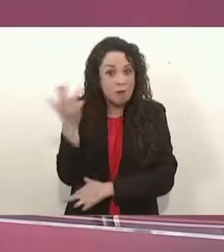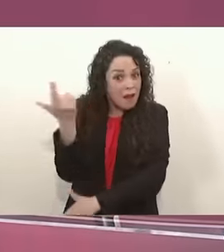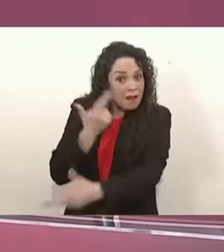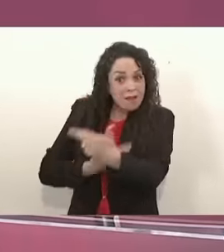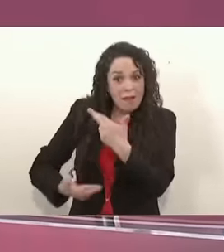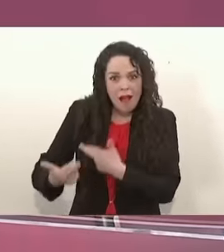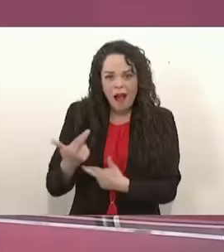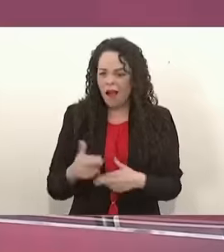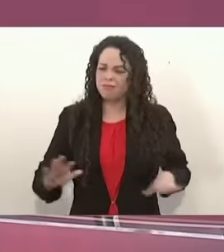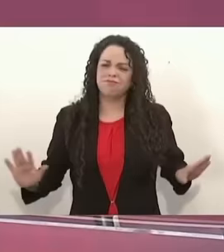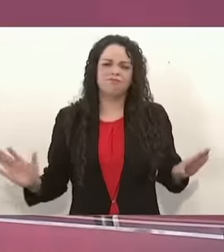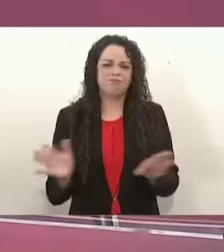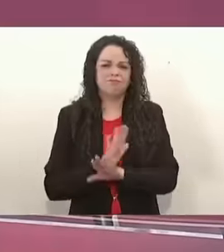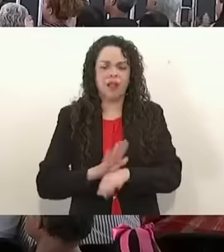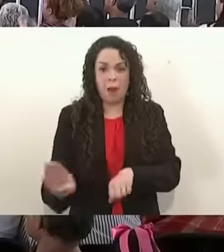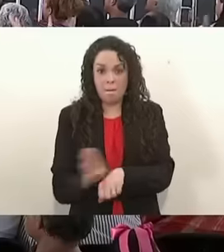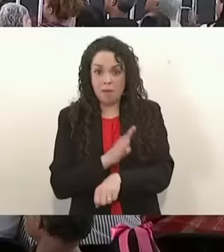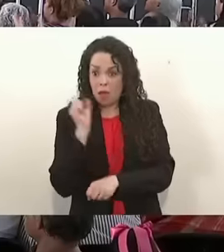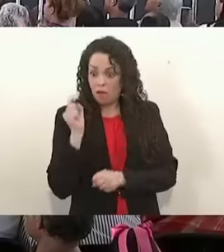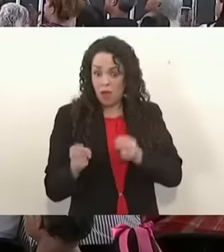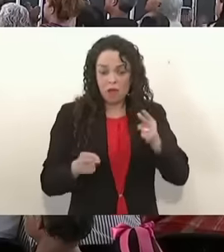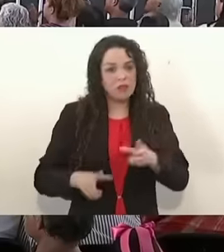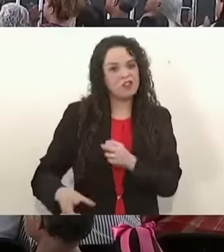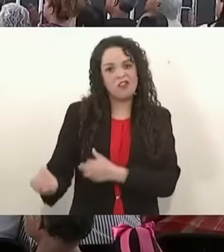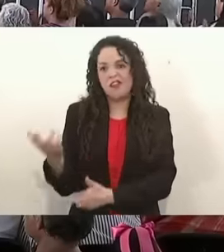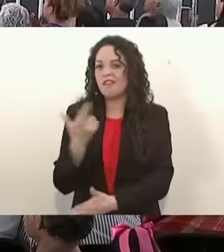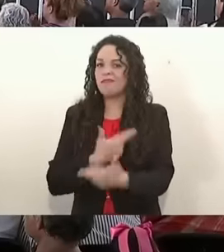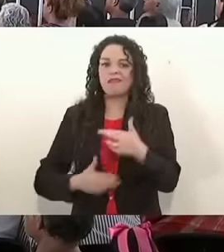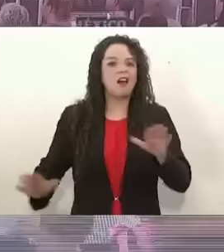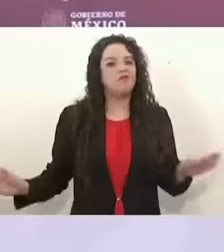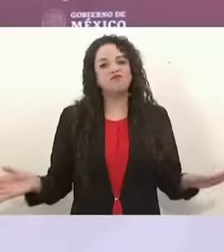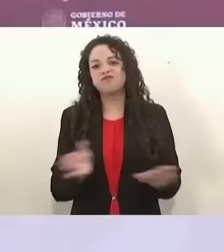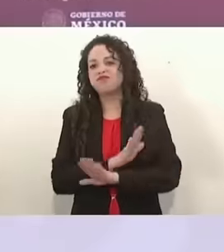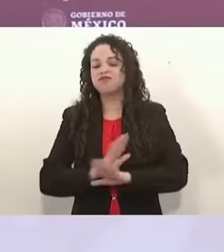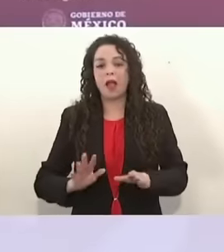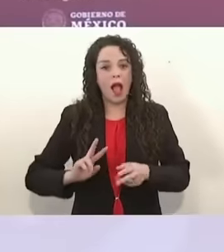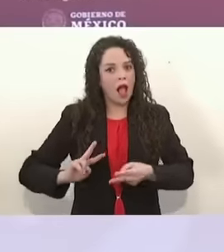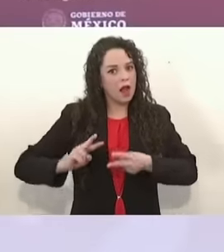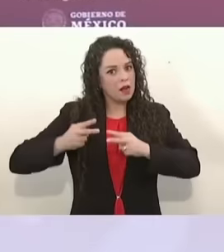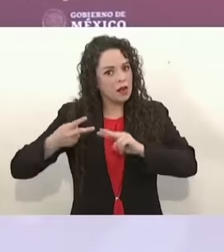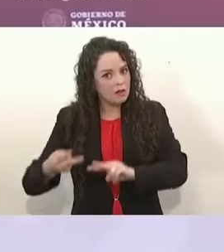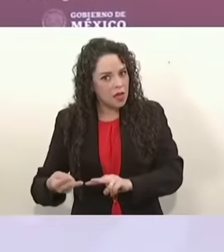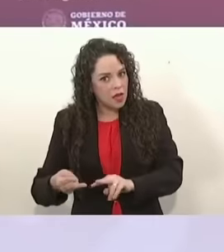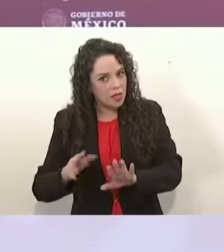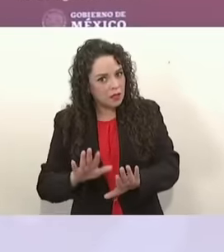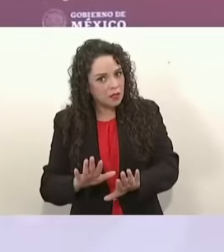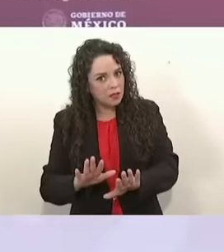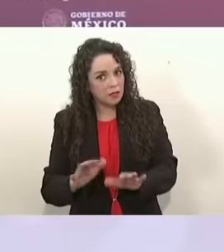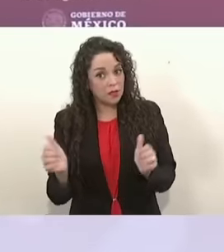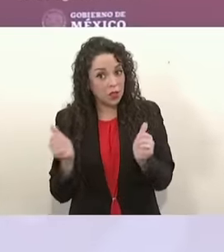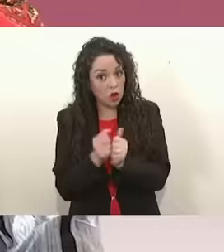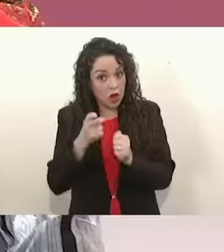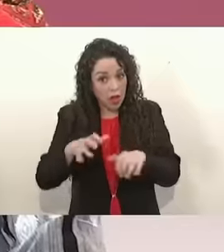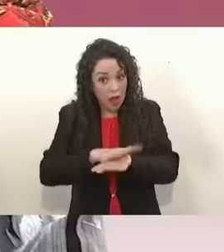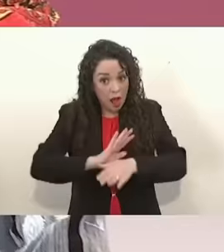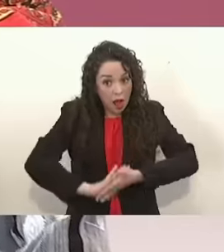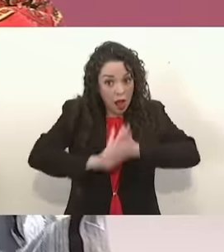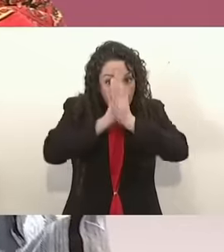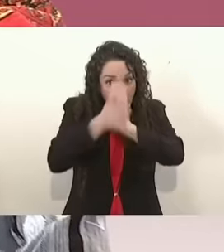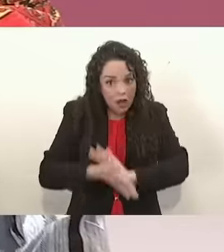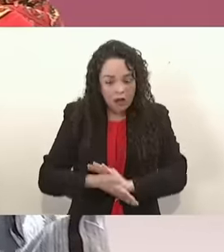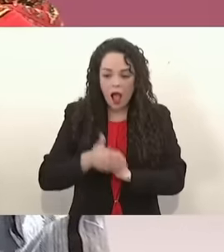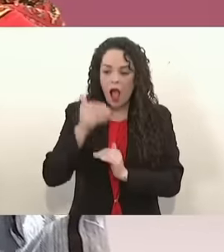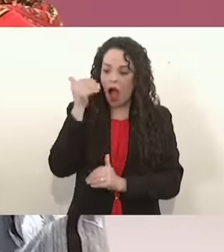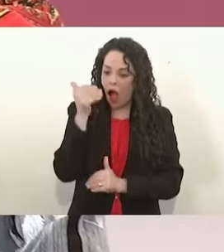regresan los privilegios a nuestro país, que al contrario, vamos a avanzar con la transformación, que vamos